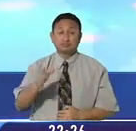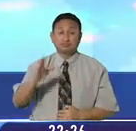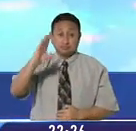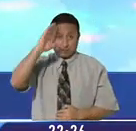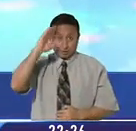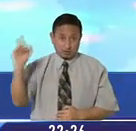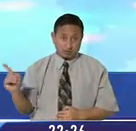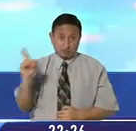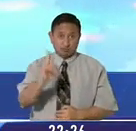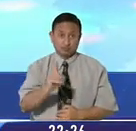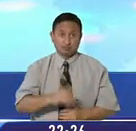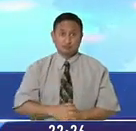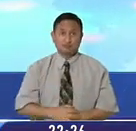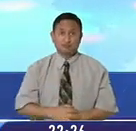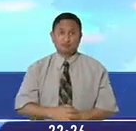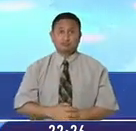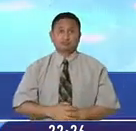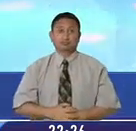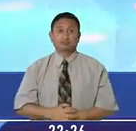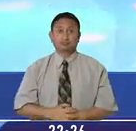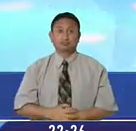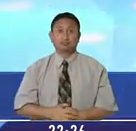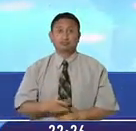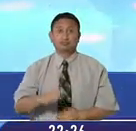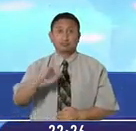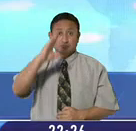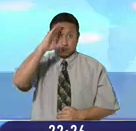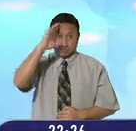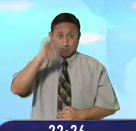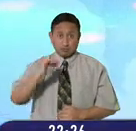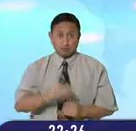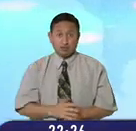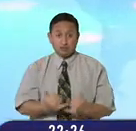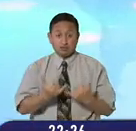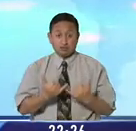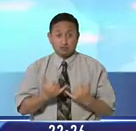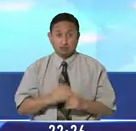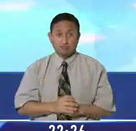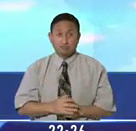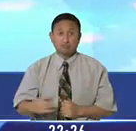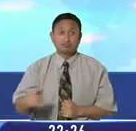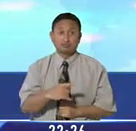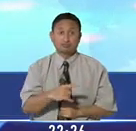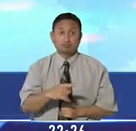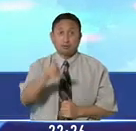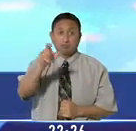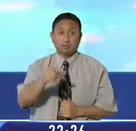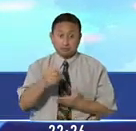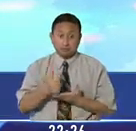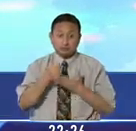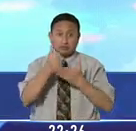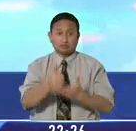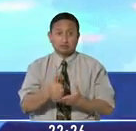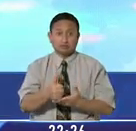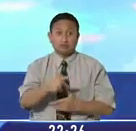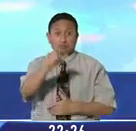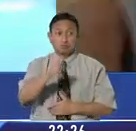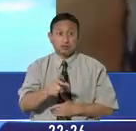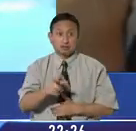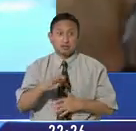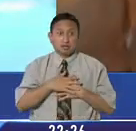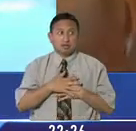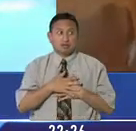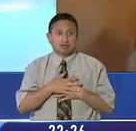la policía. Los policías se convirtieron en los ángeles que necesitaba aquel muchacho para que sus